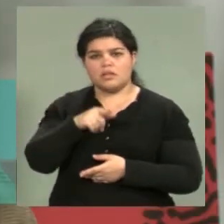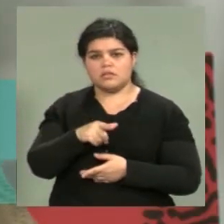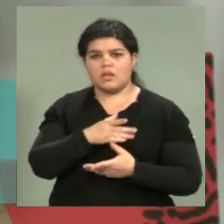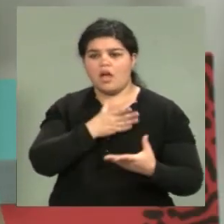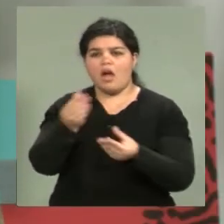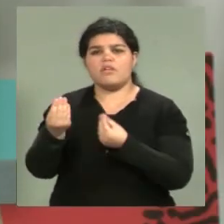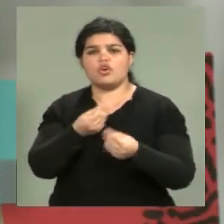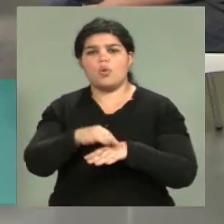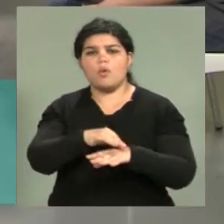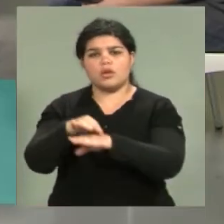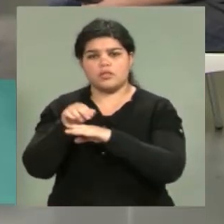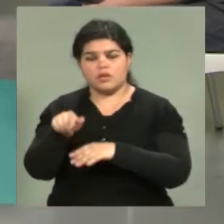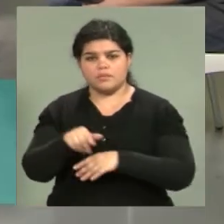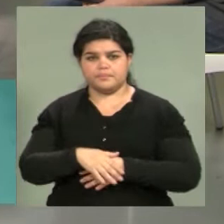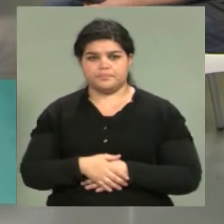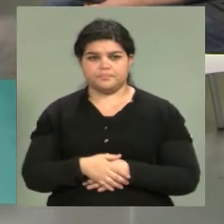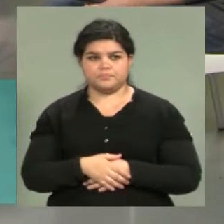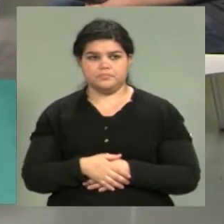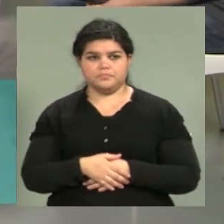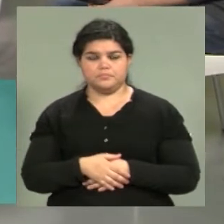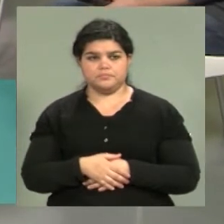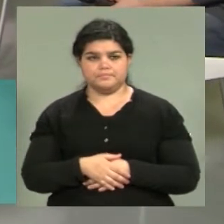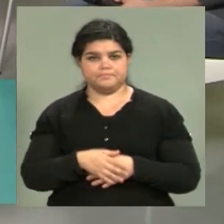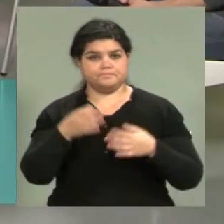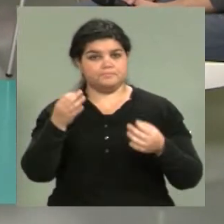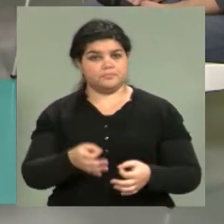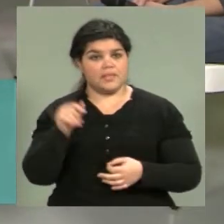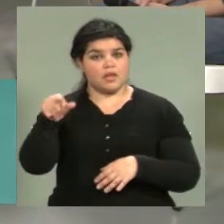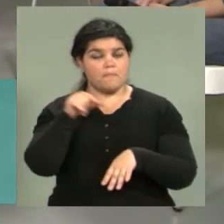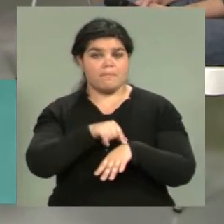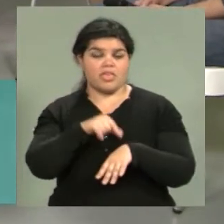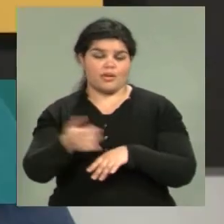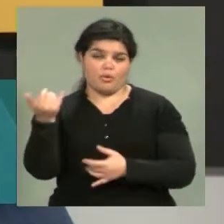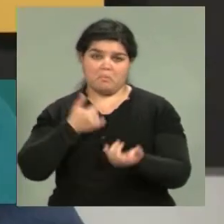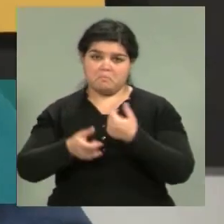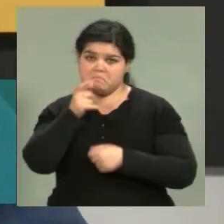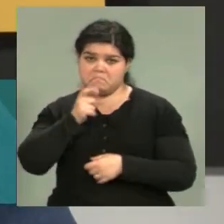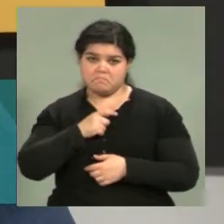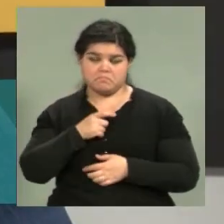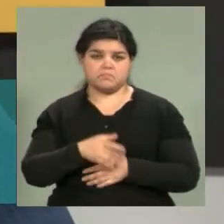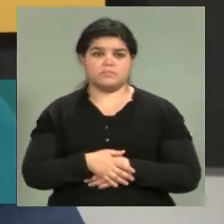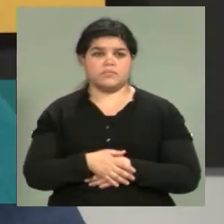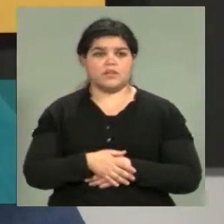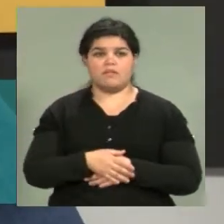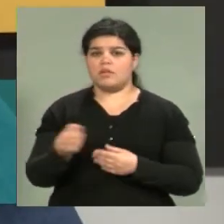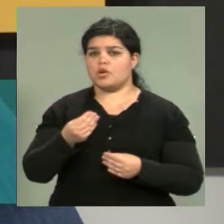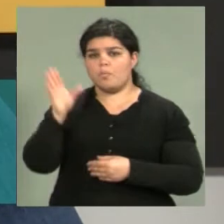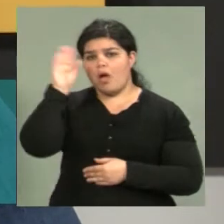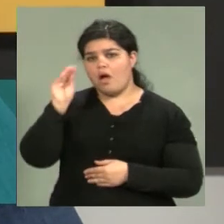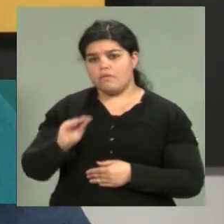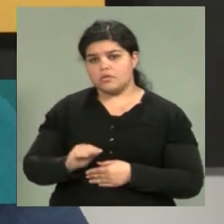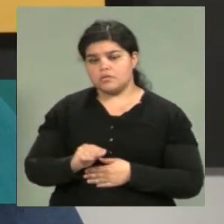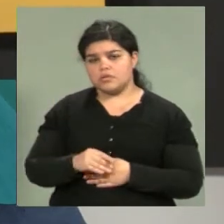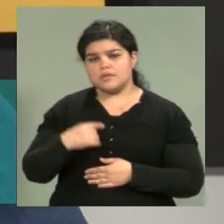orientarlos. Bien, bueno, eso es lo que contesta un médico. Desde la abogacía me pregunto a